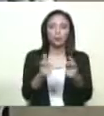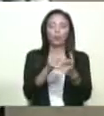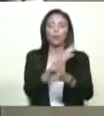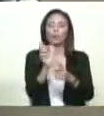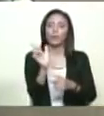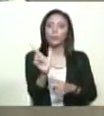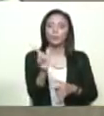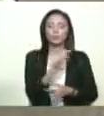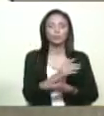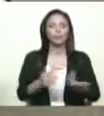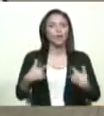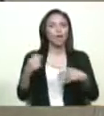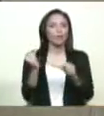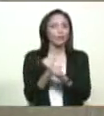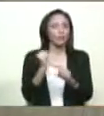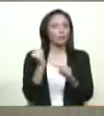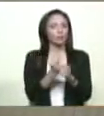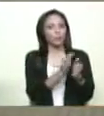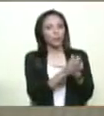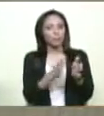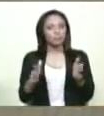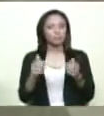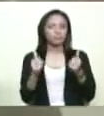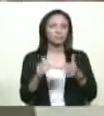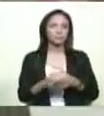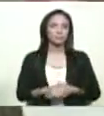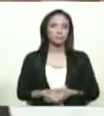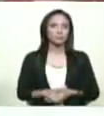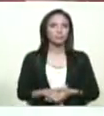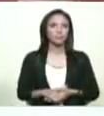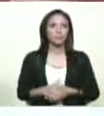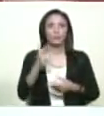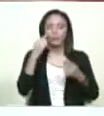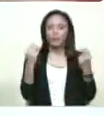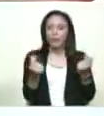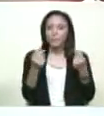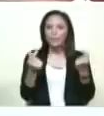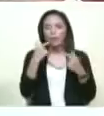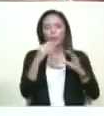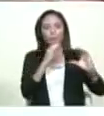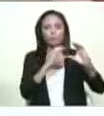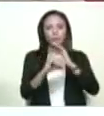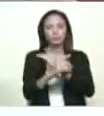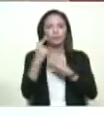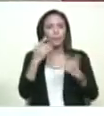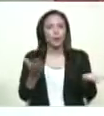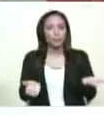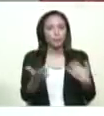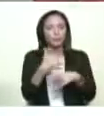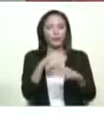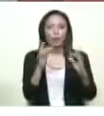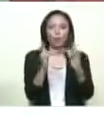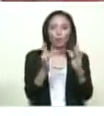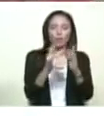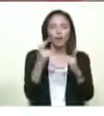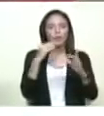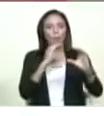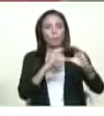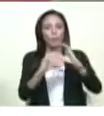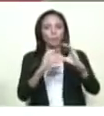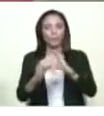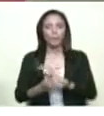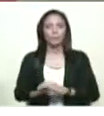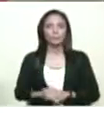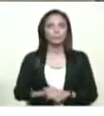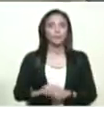los momentos para trabajar para estar activos para comunicarnos primero para que